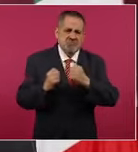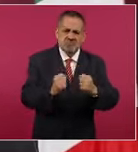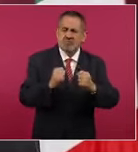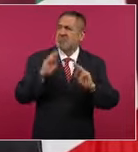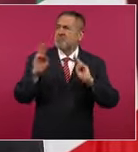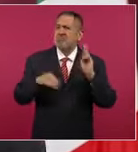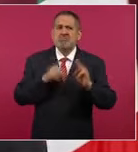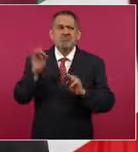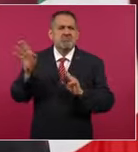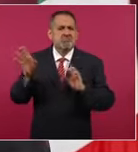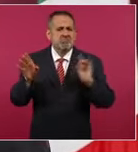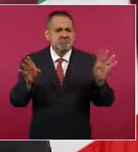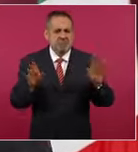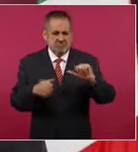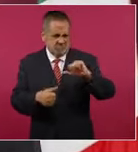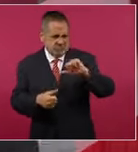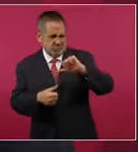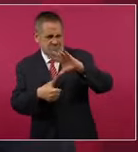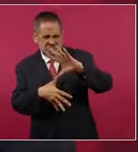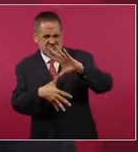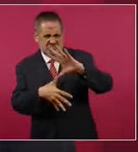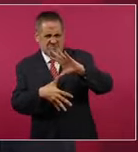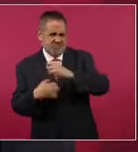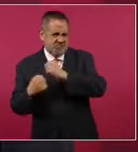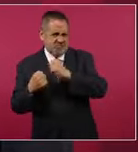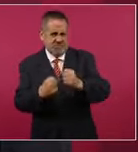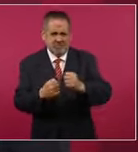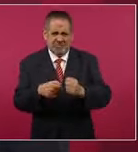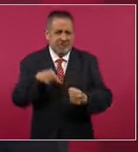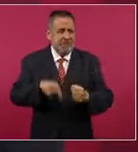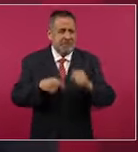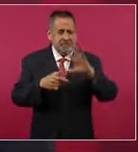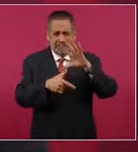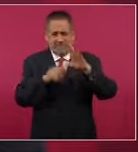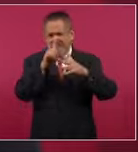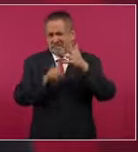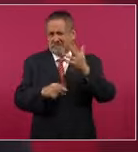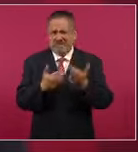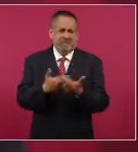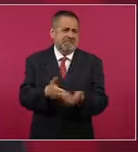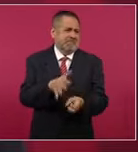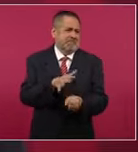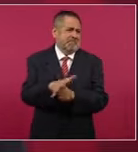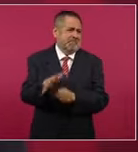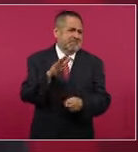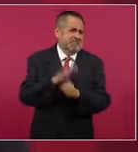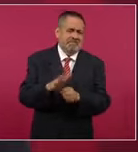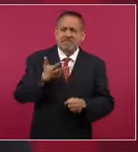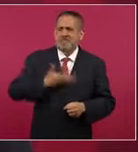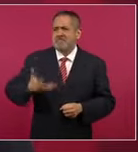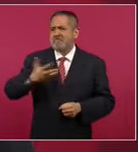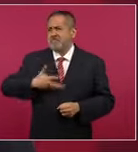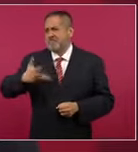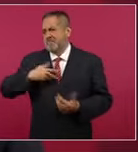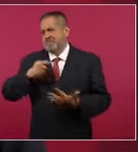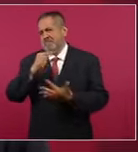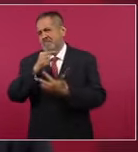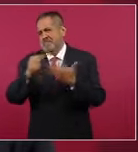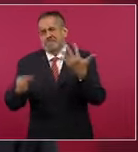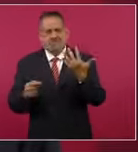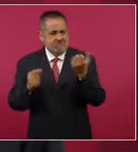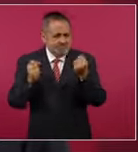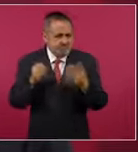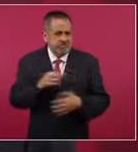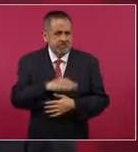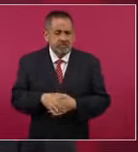mundo, porque tiene mucho potencial. Entonces, en